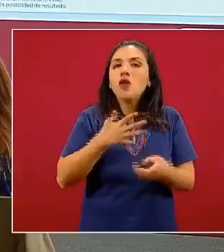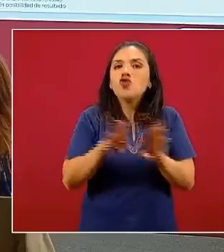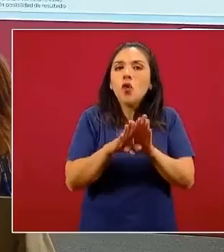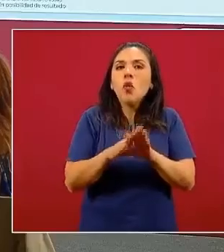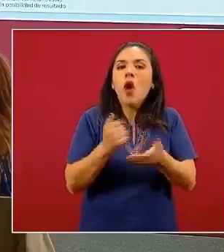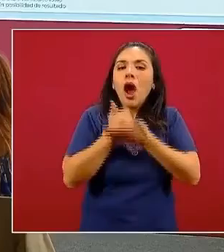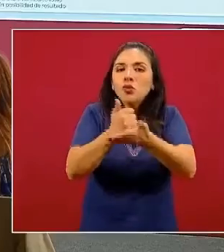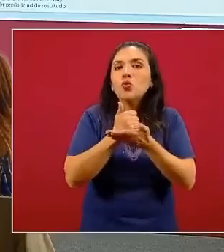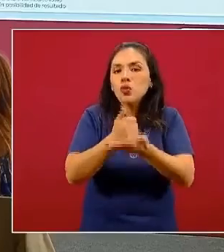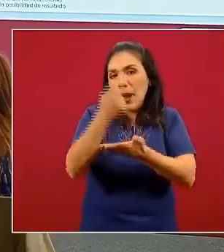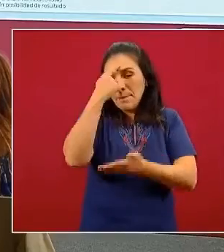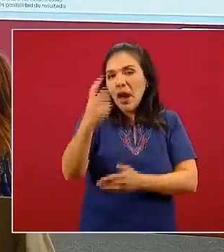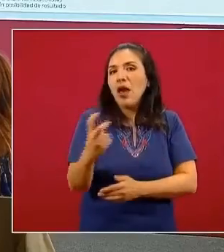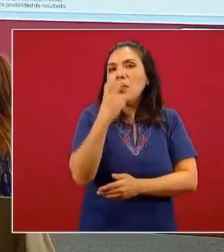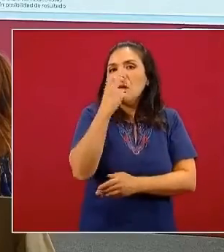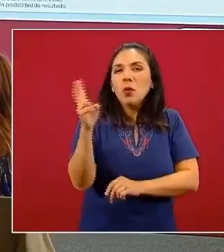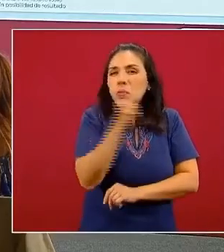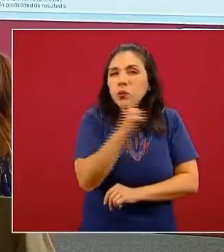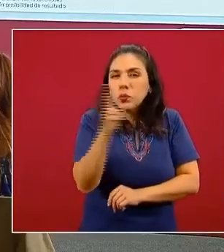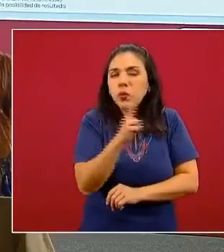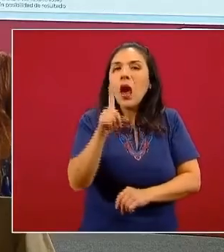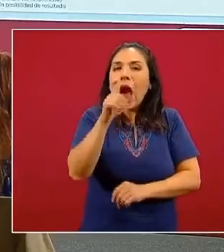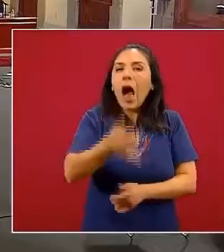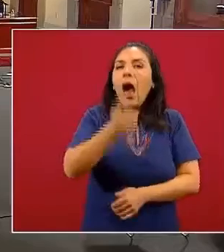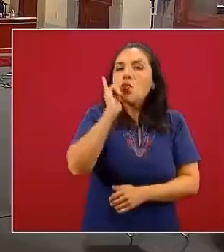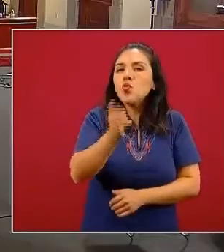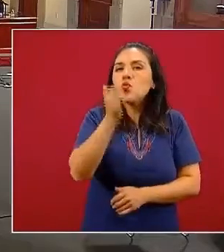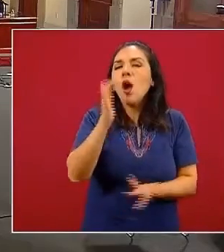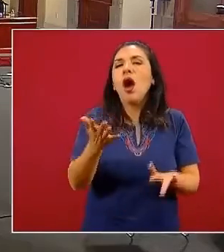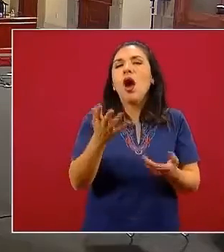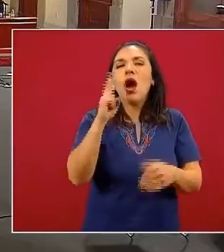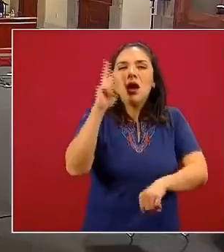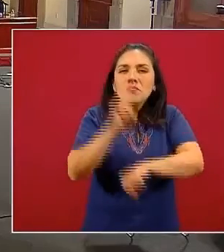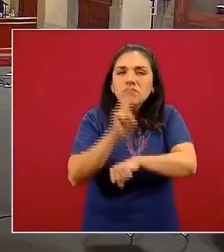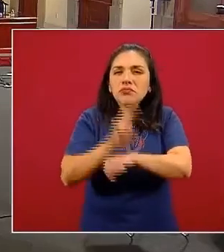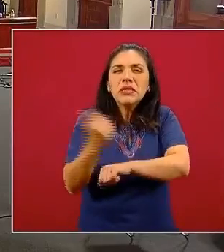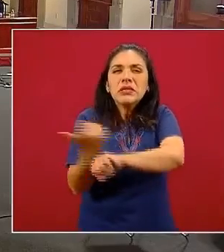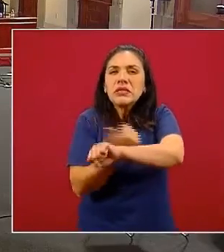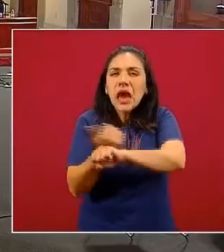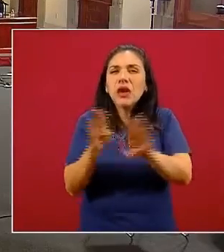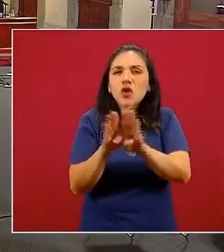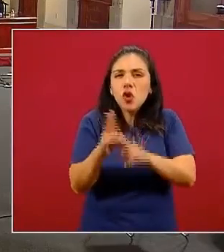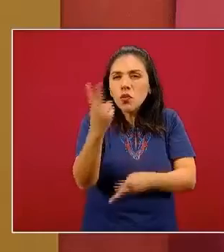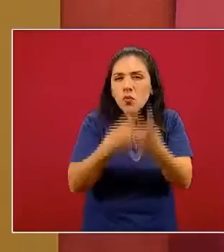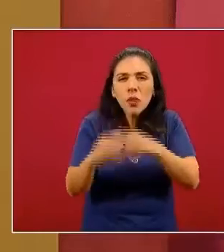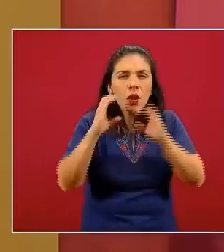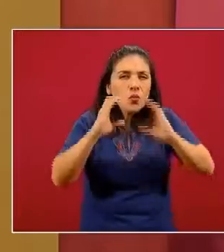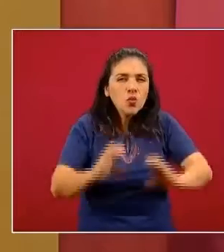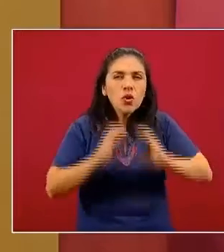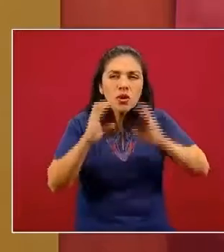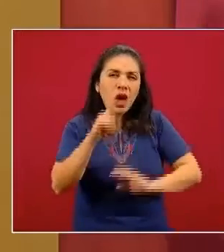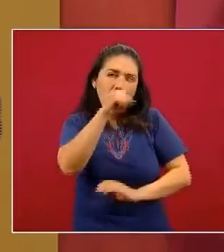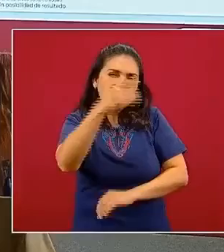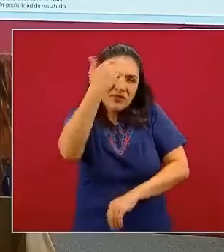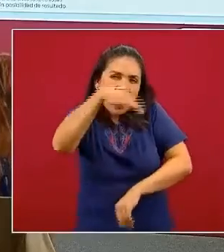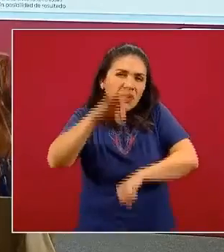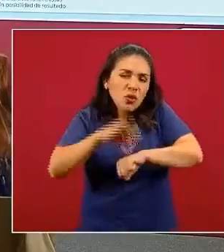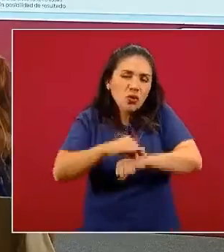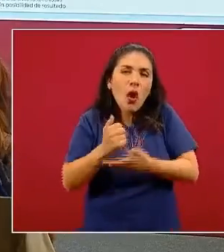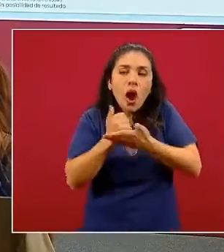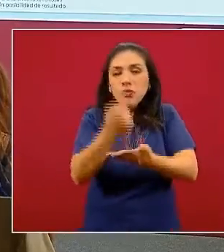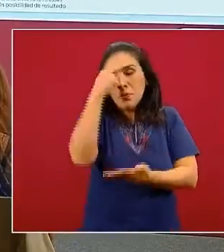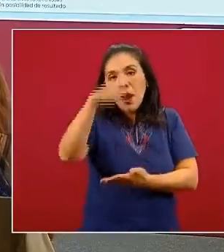de oxigenación no invasiva, hidratación, prevención de coagulación y otras medidas médicas que pueden hacer la